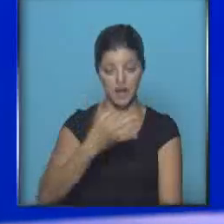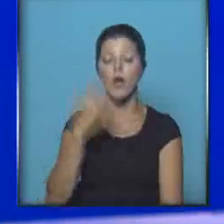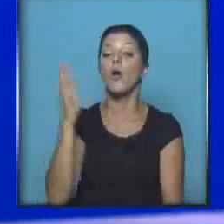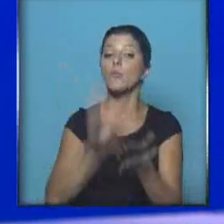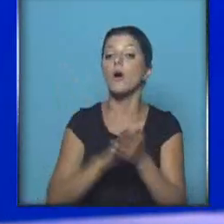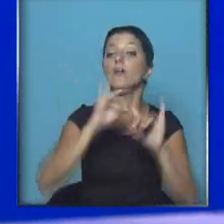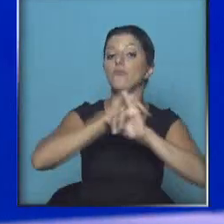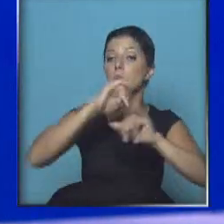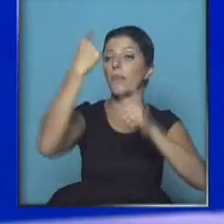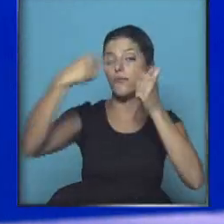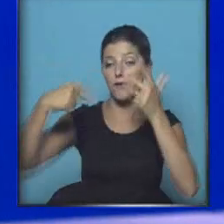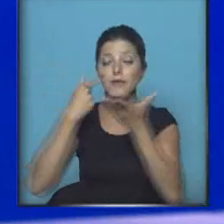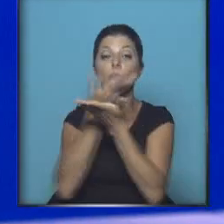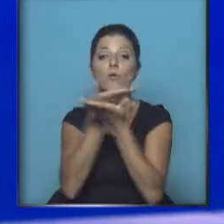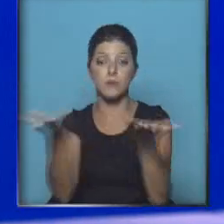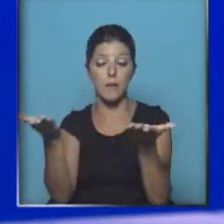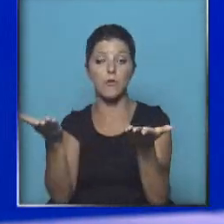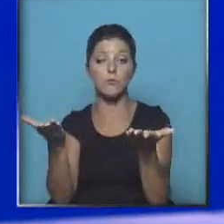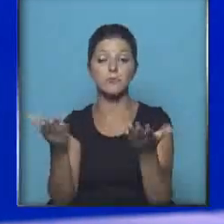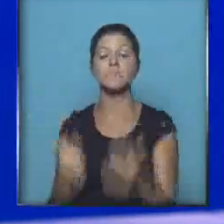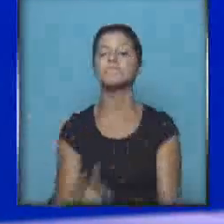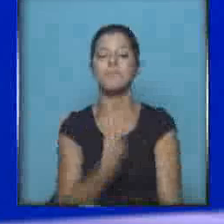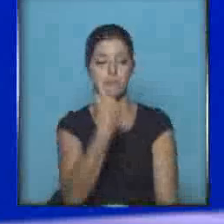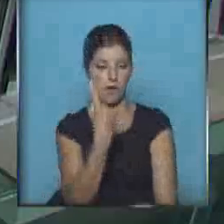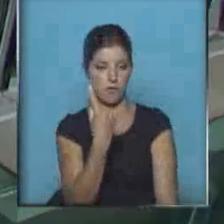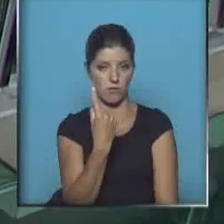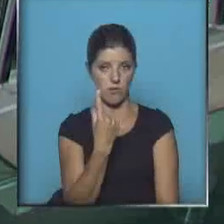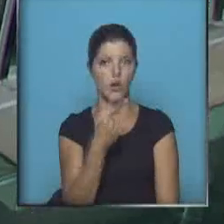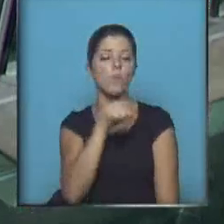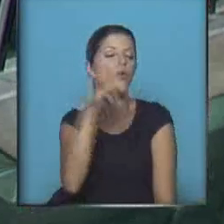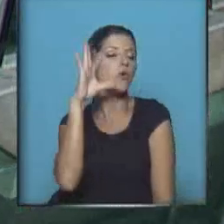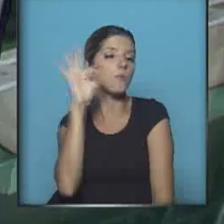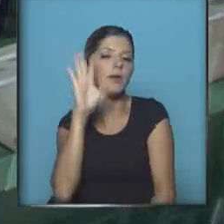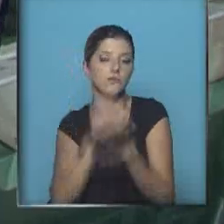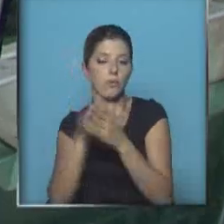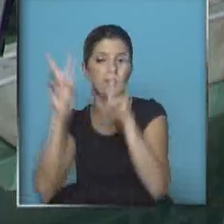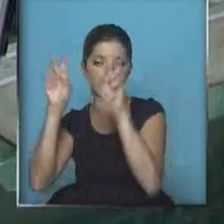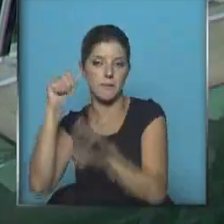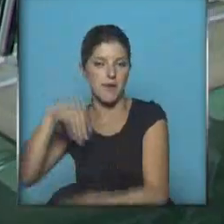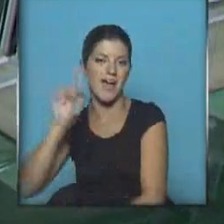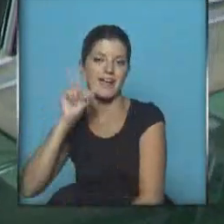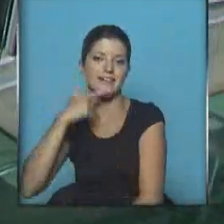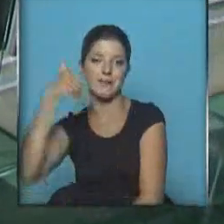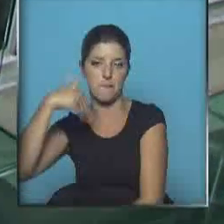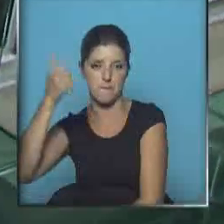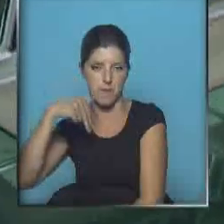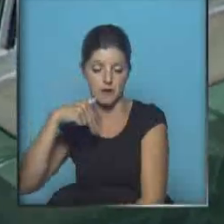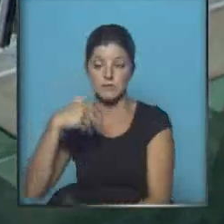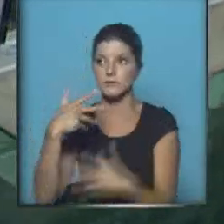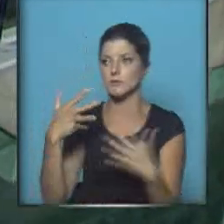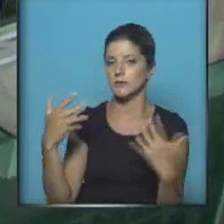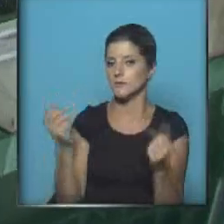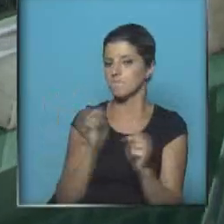informes, repercusiones y que, en primer lugar, tu visión de lo que ha pasado con Nisman. Bueno, es muy impactante,